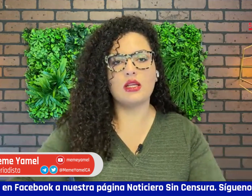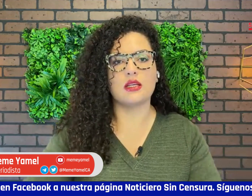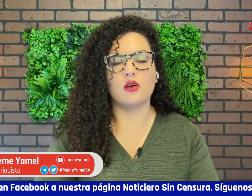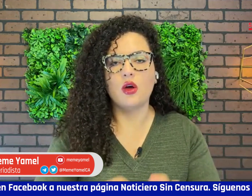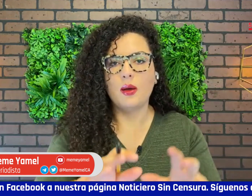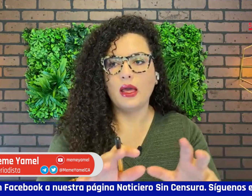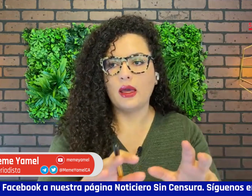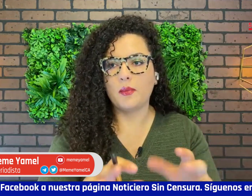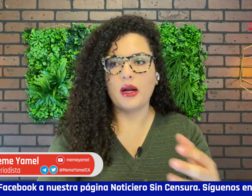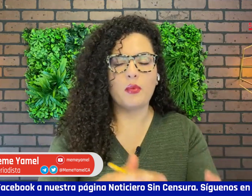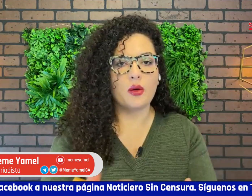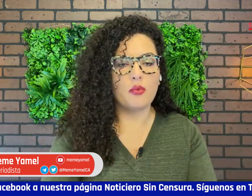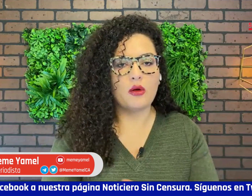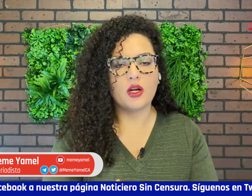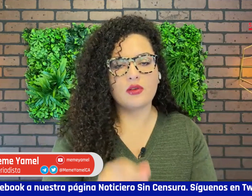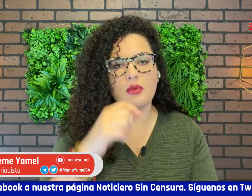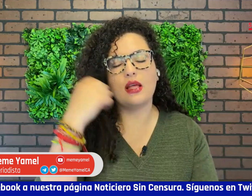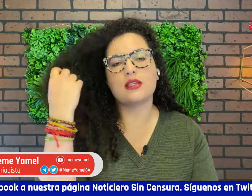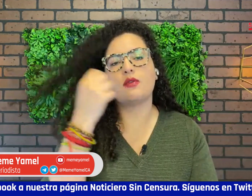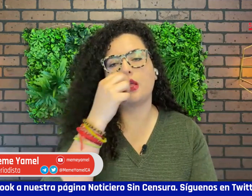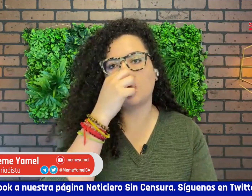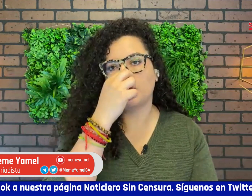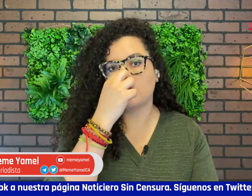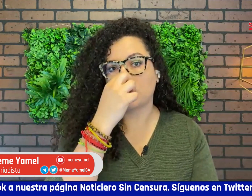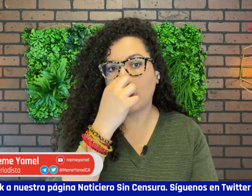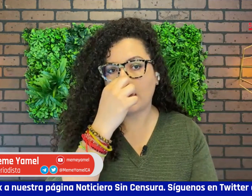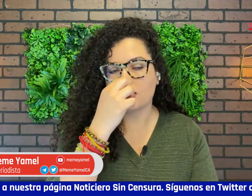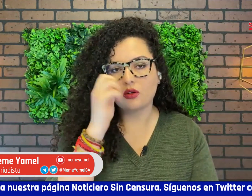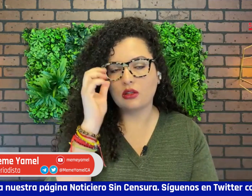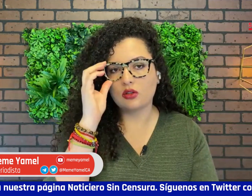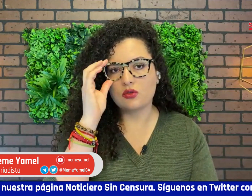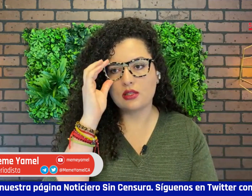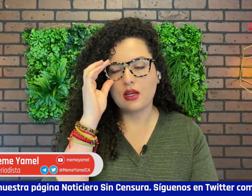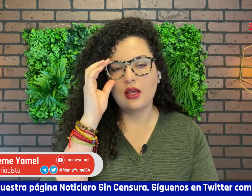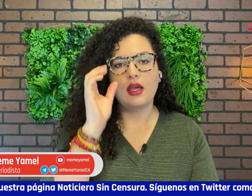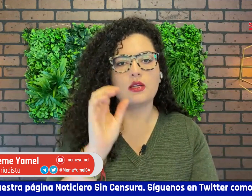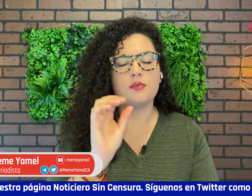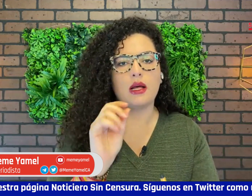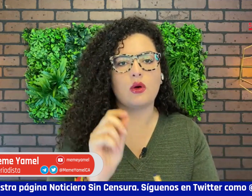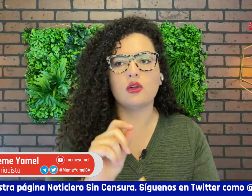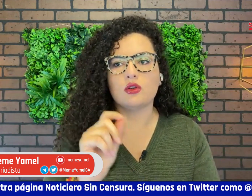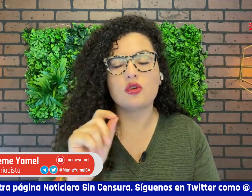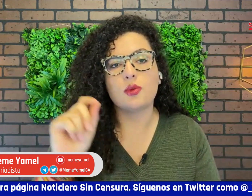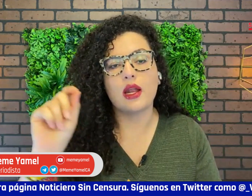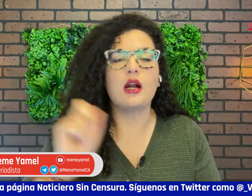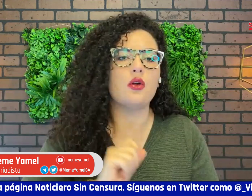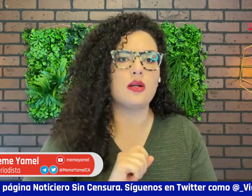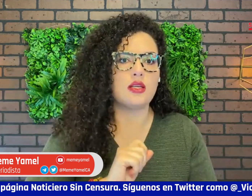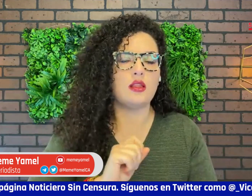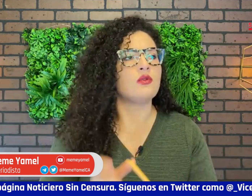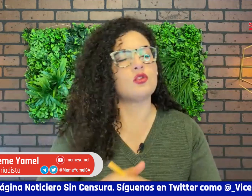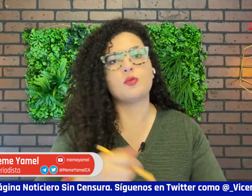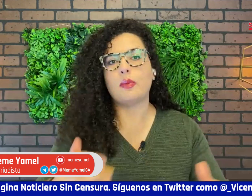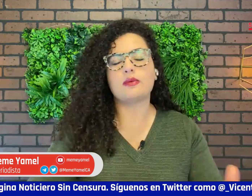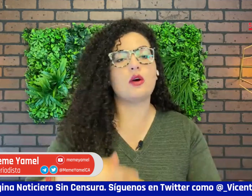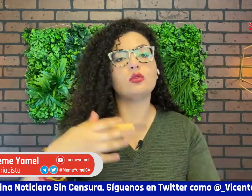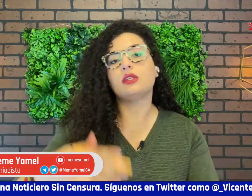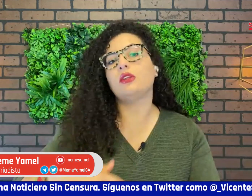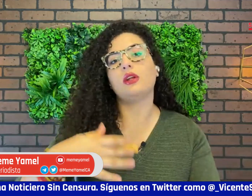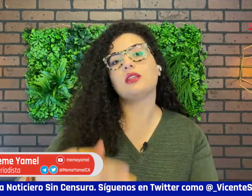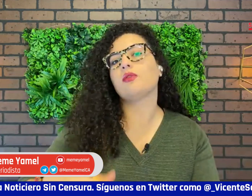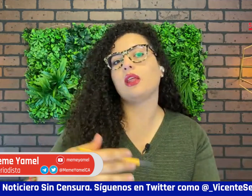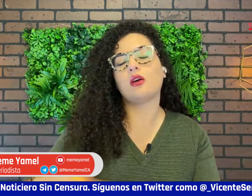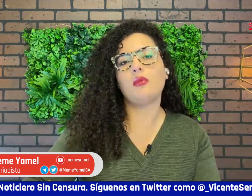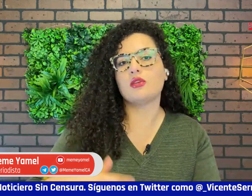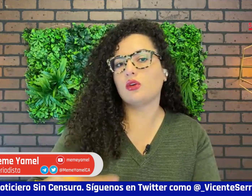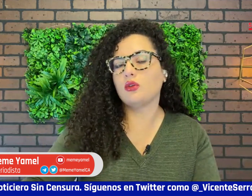fideicomiso, utilízalo. Para, por ejemplo, algunas familias hay fideicomisos escolares, ¿no? Entonces, es para cuando los niños vayan a la universidad, pues los papás van